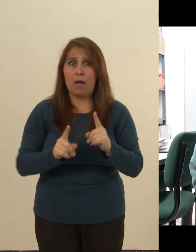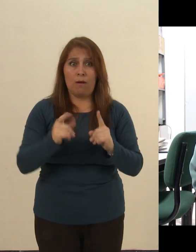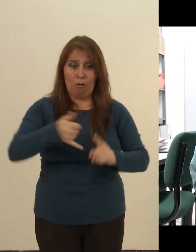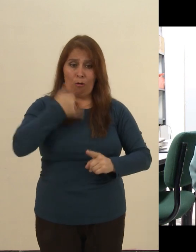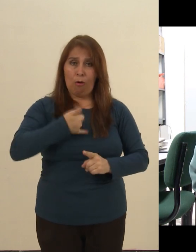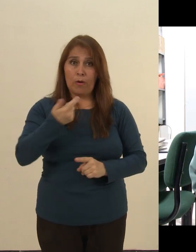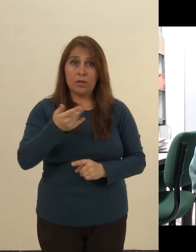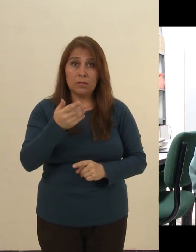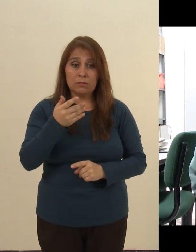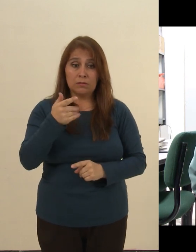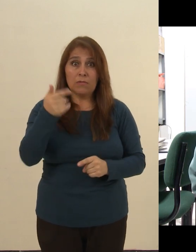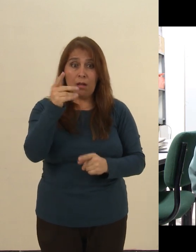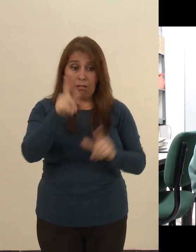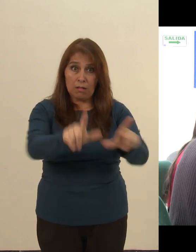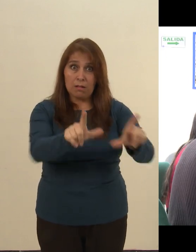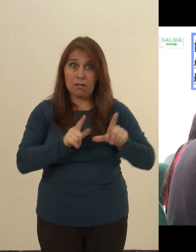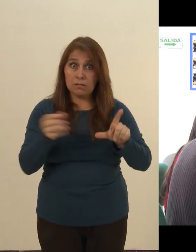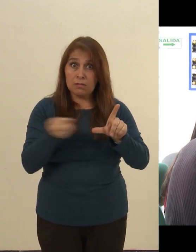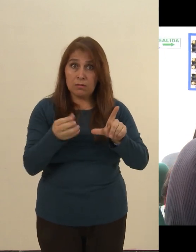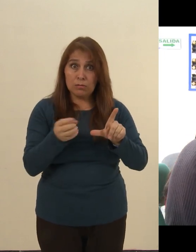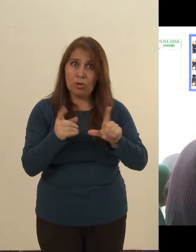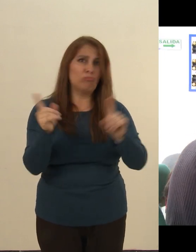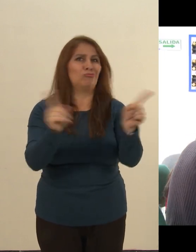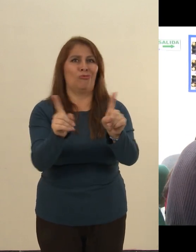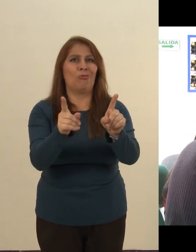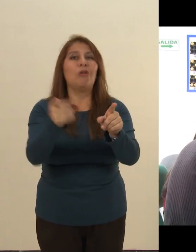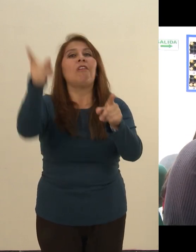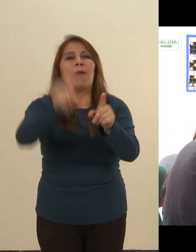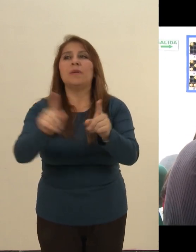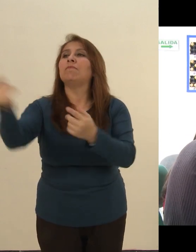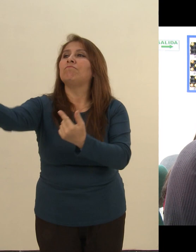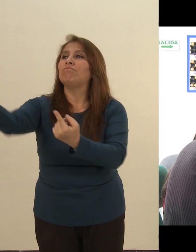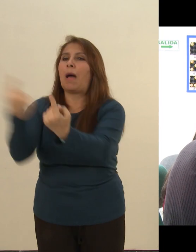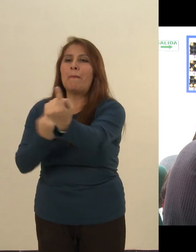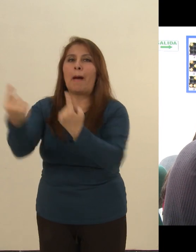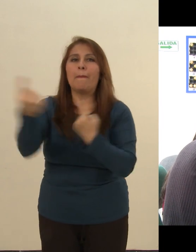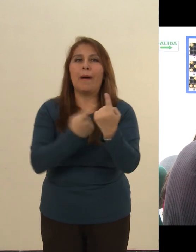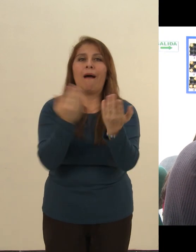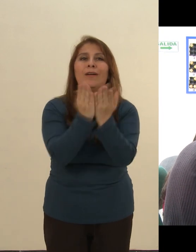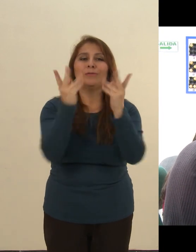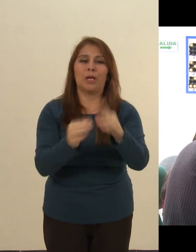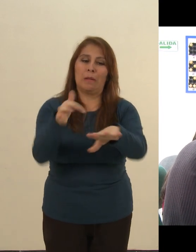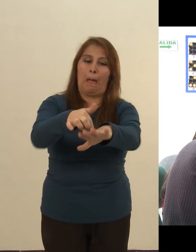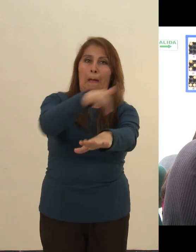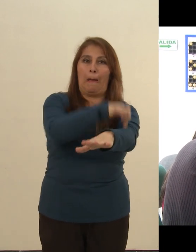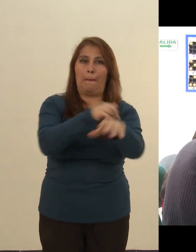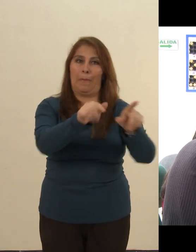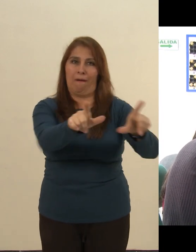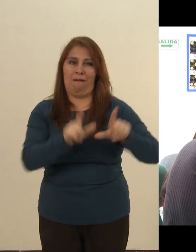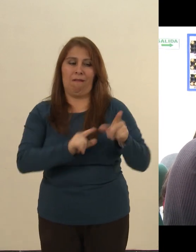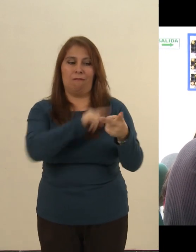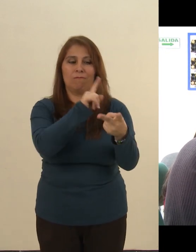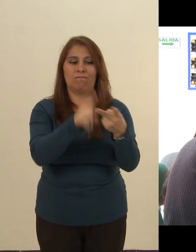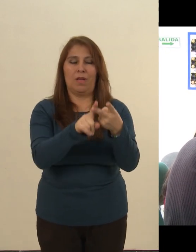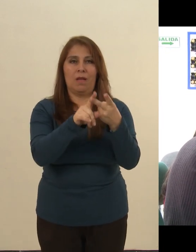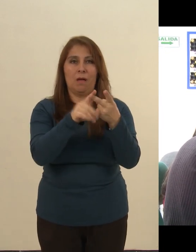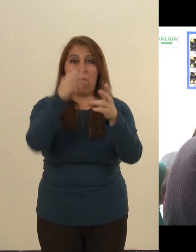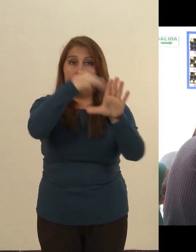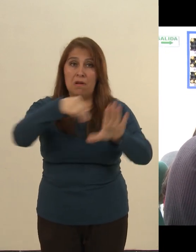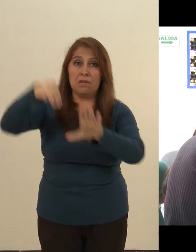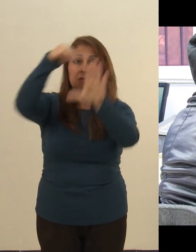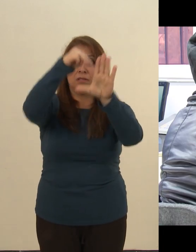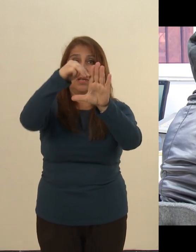los jóvenes de licenciaturas, acá al Centro Hernando vienen estudiantes de pregrado, de maestría,